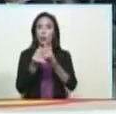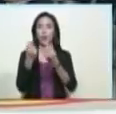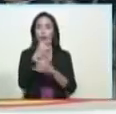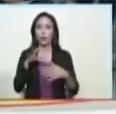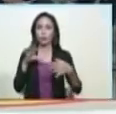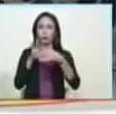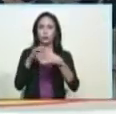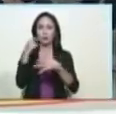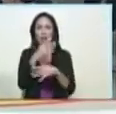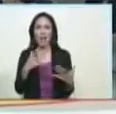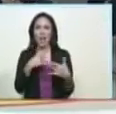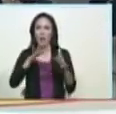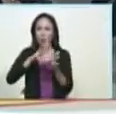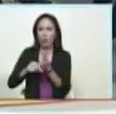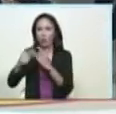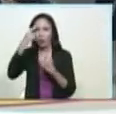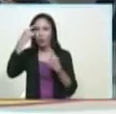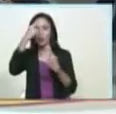esto